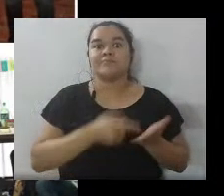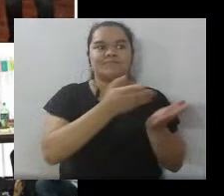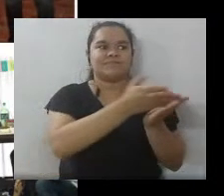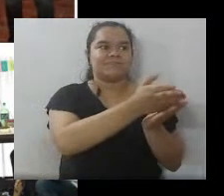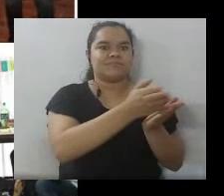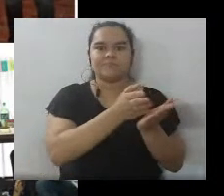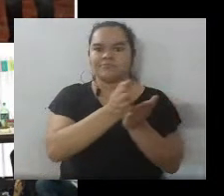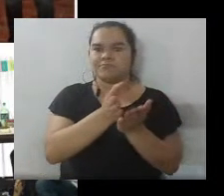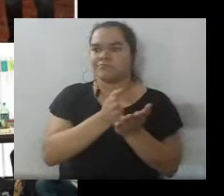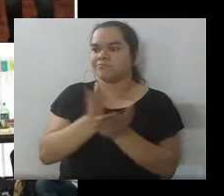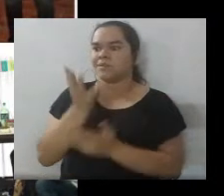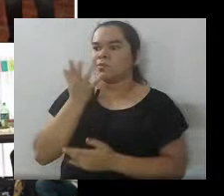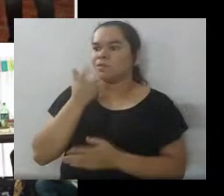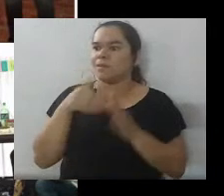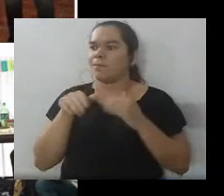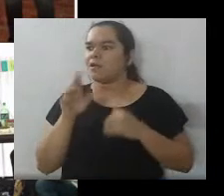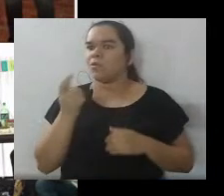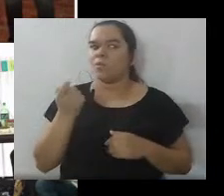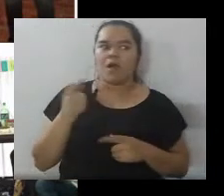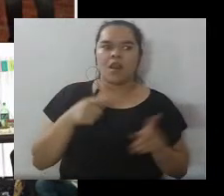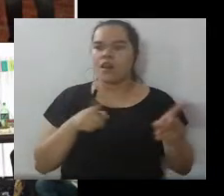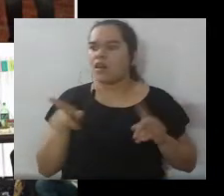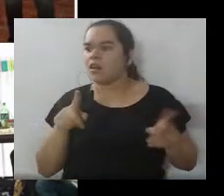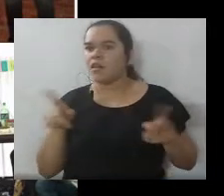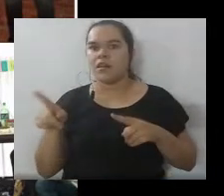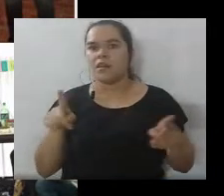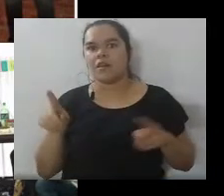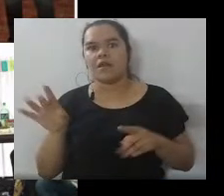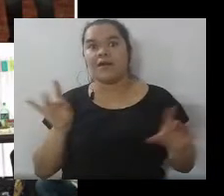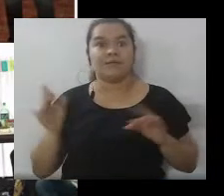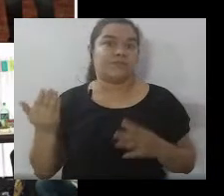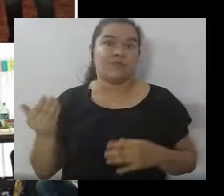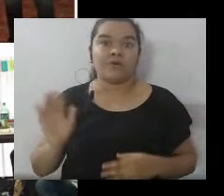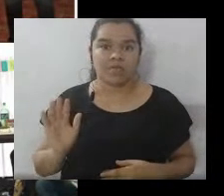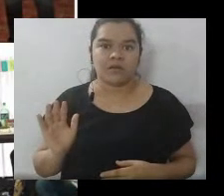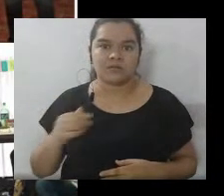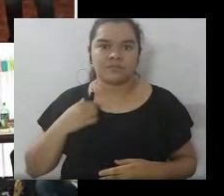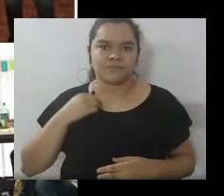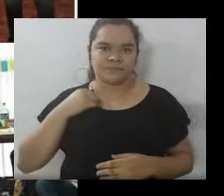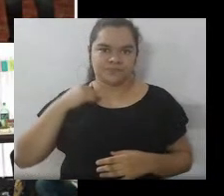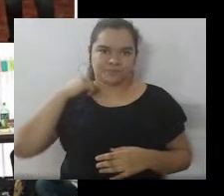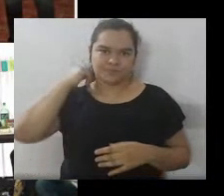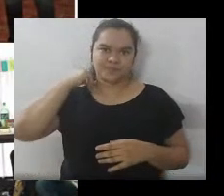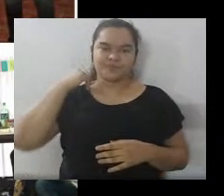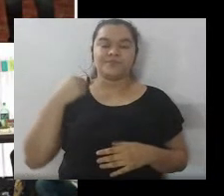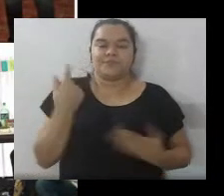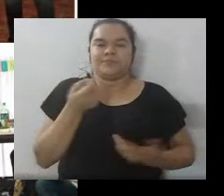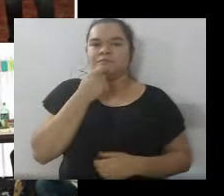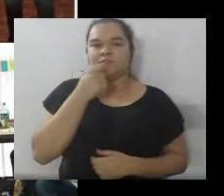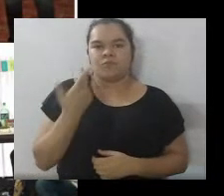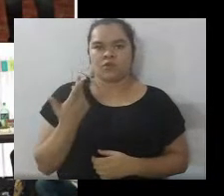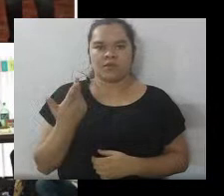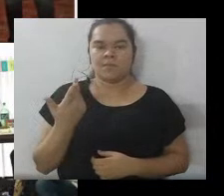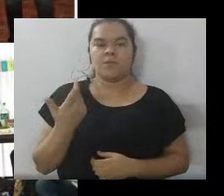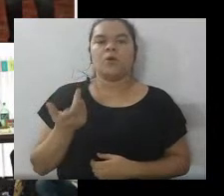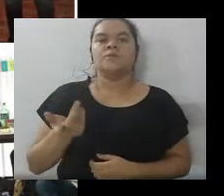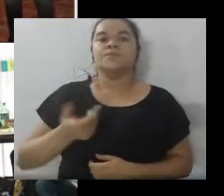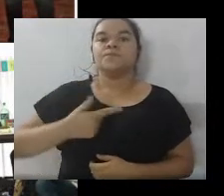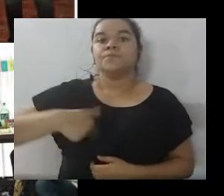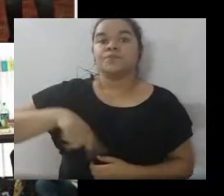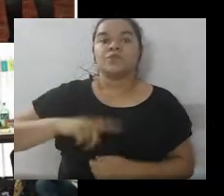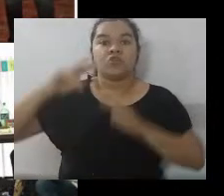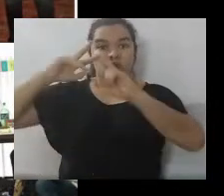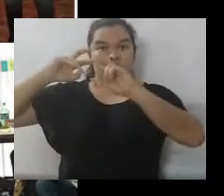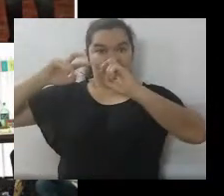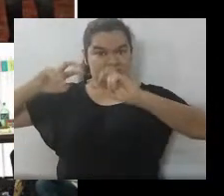inquietudes y va avanzando en el conocimiento de investigación. Por ejemplo, nosotros para poder desarrollar todas las